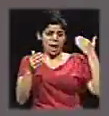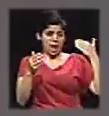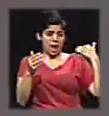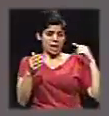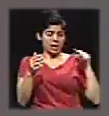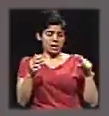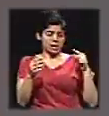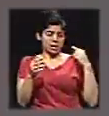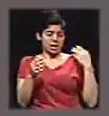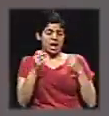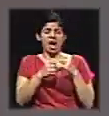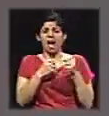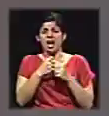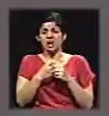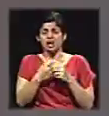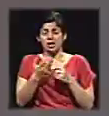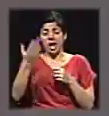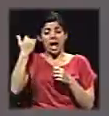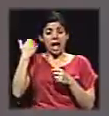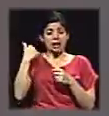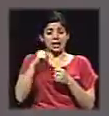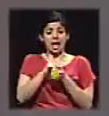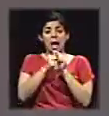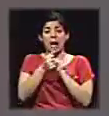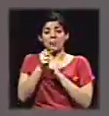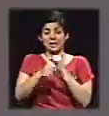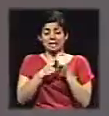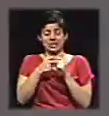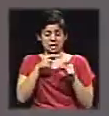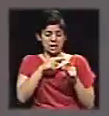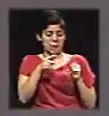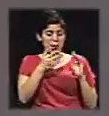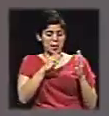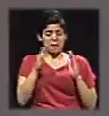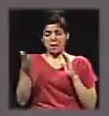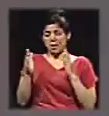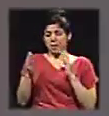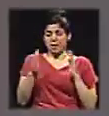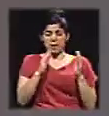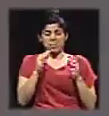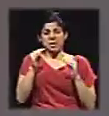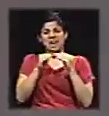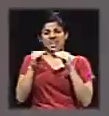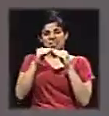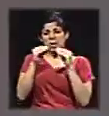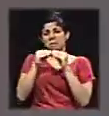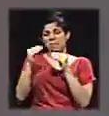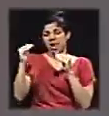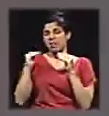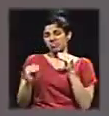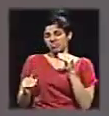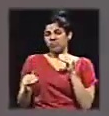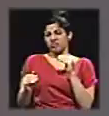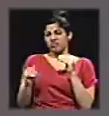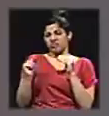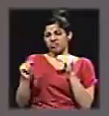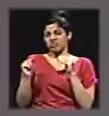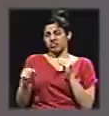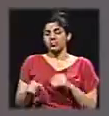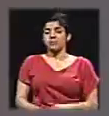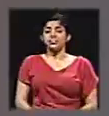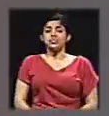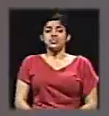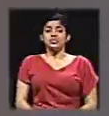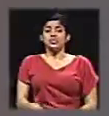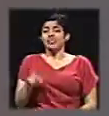todo antes de los años, antes del cambio de siglo, pareciera uh-huh. estar en un nivel más, más bajo. Uh-huh. No